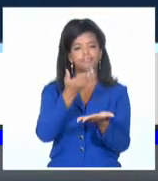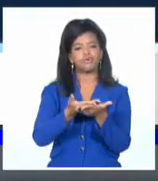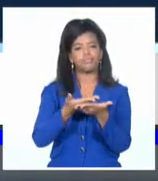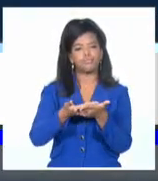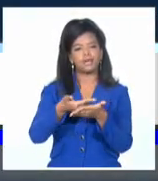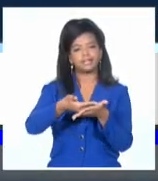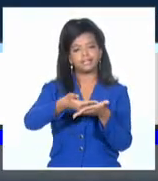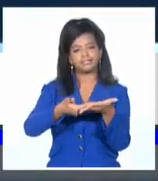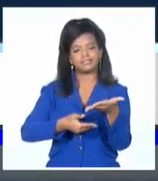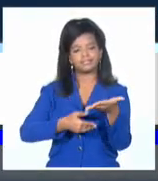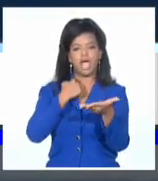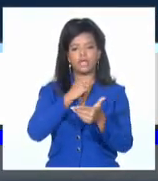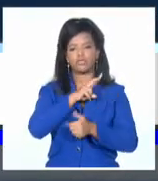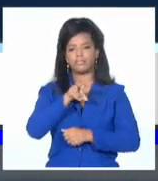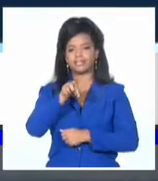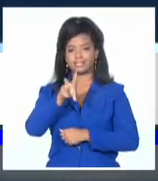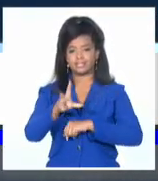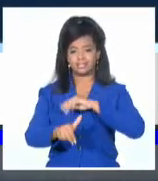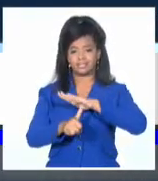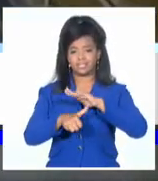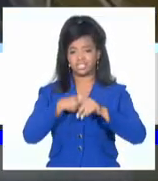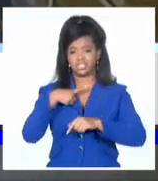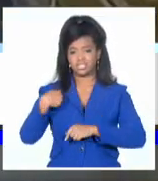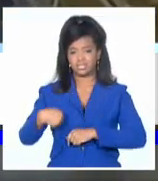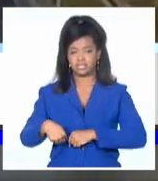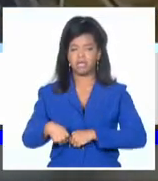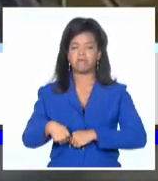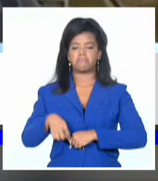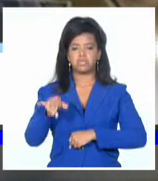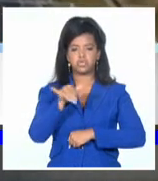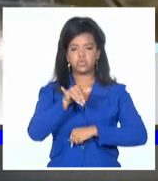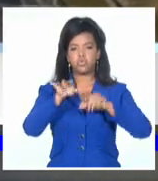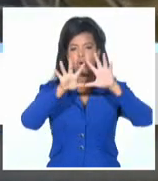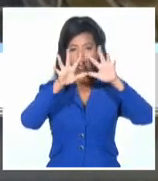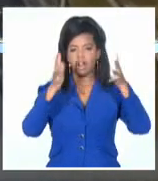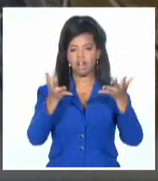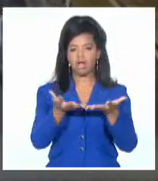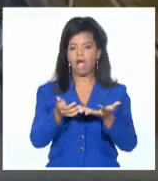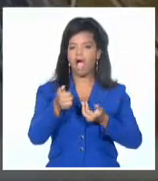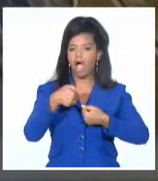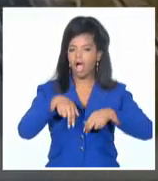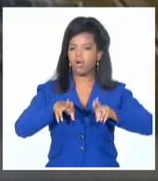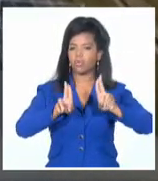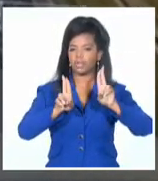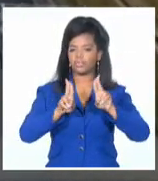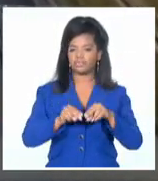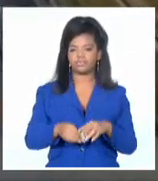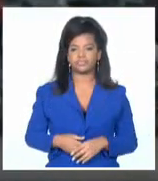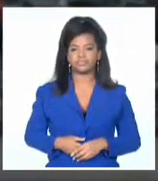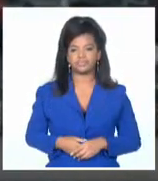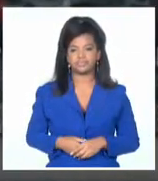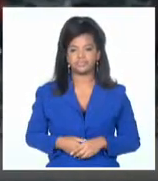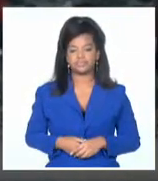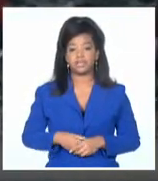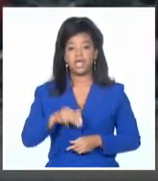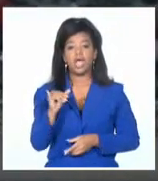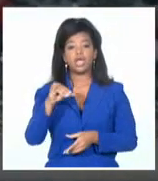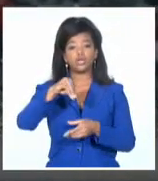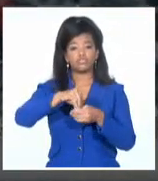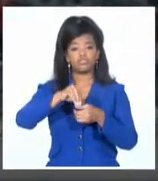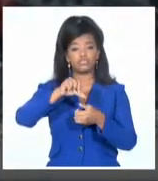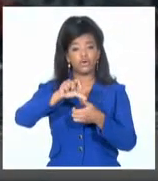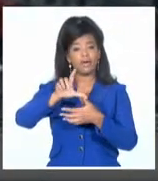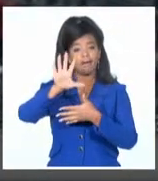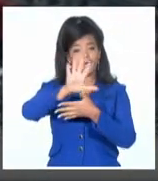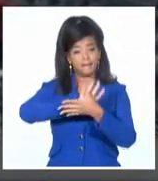Jinping se ha convertido en un bien público mundial con la conectividad como línea principal. La inclusión de América Latina y el Caribe